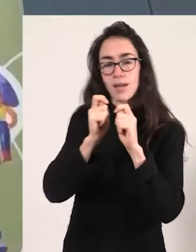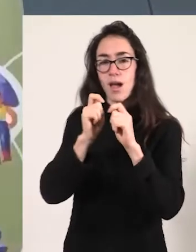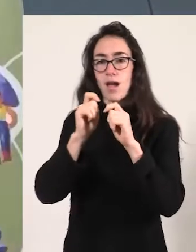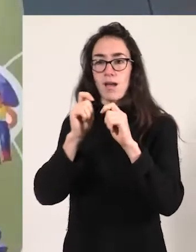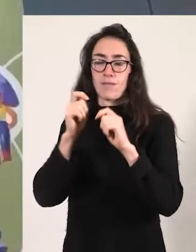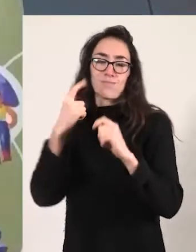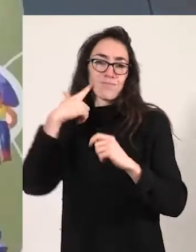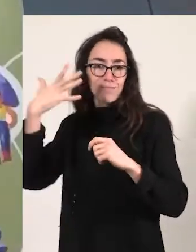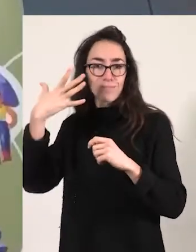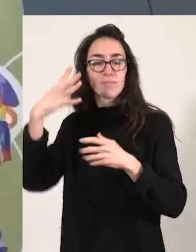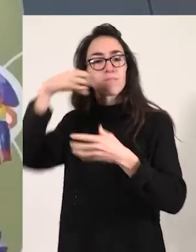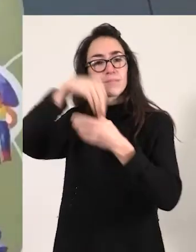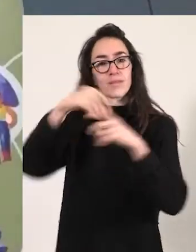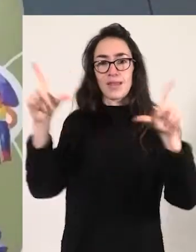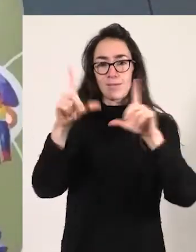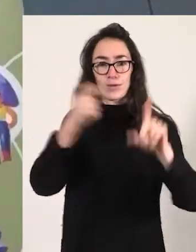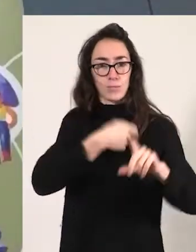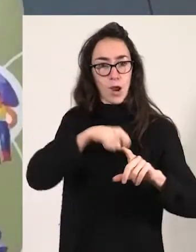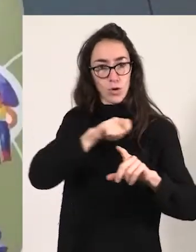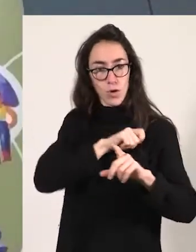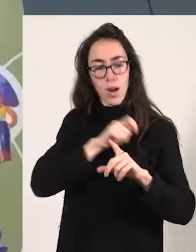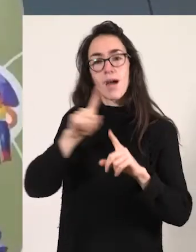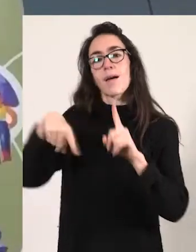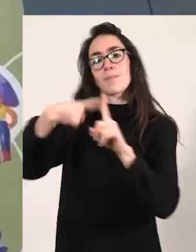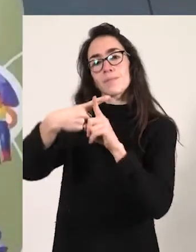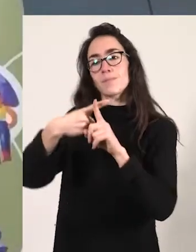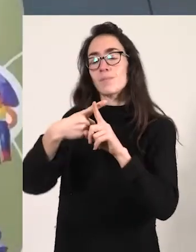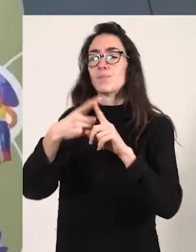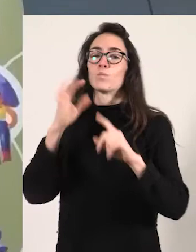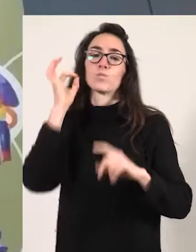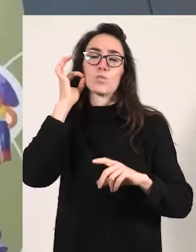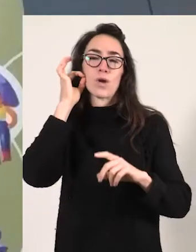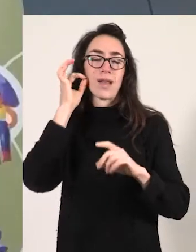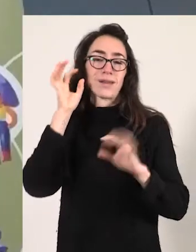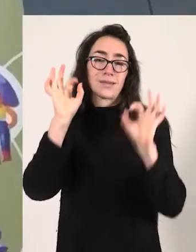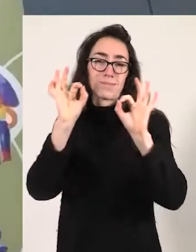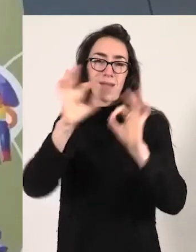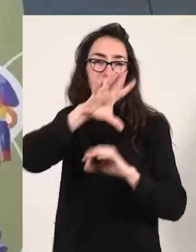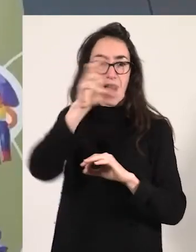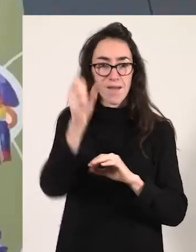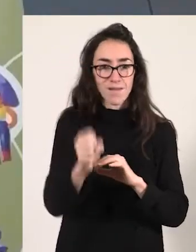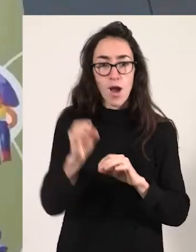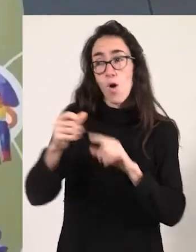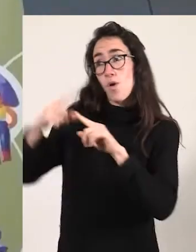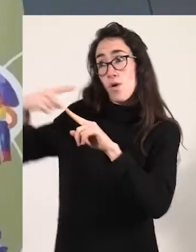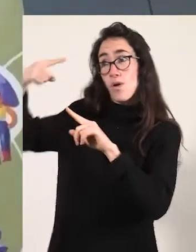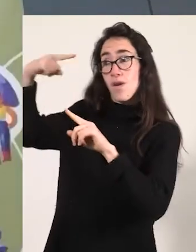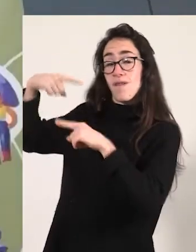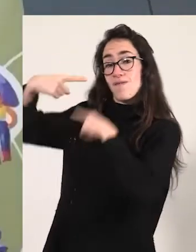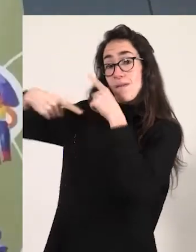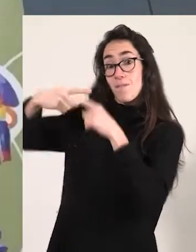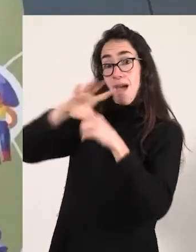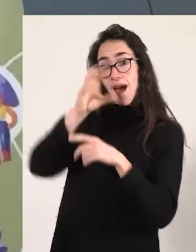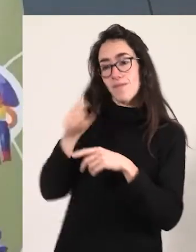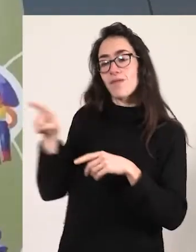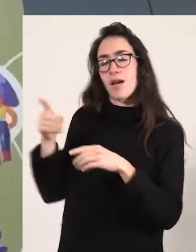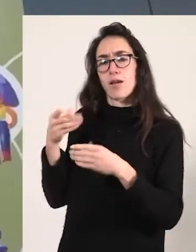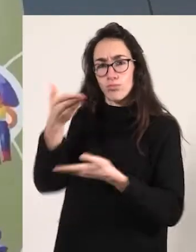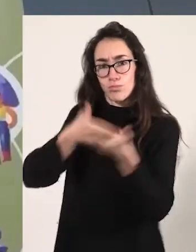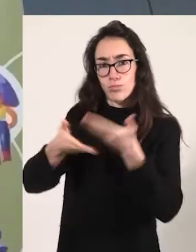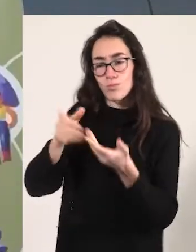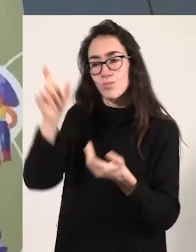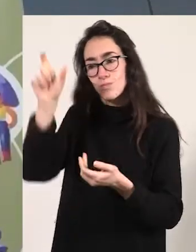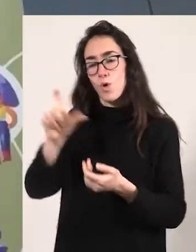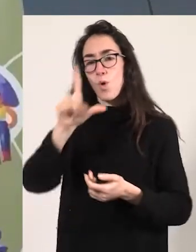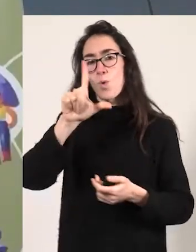una periodista y reportera de Televisión Española, además de colaboradora con la comunidad En Línea para las Mujeres Afrodescendientes